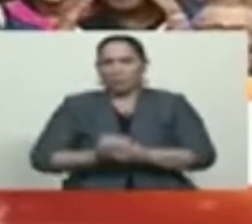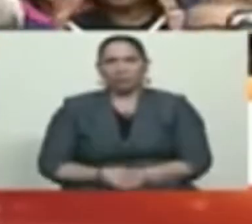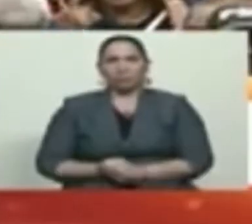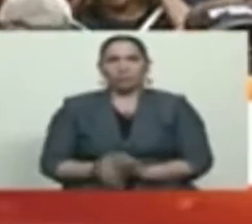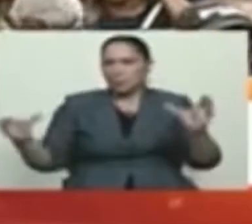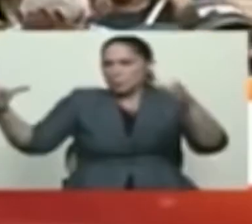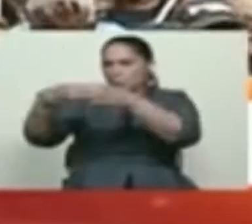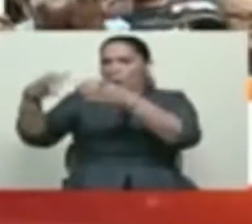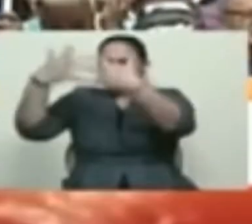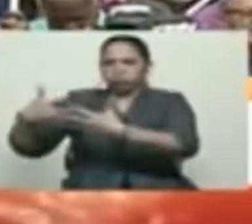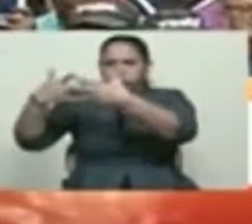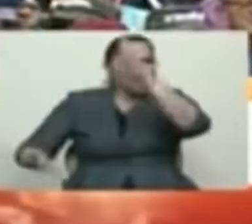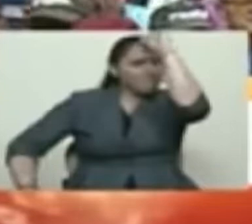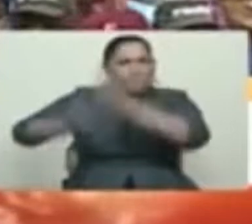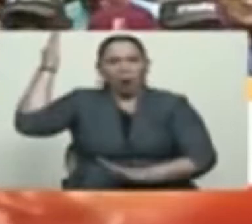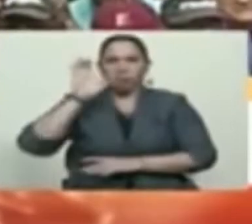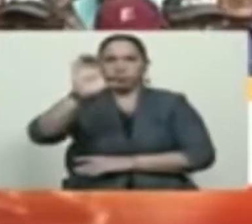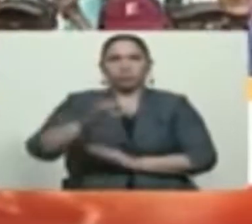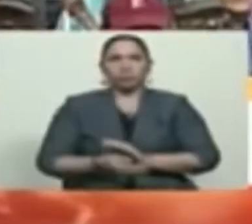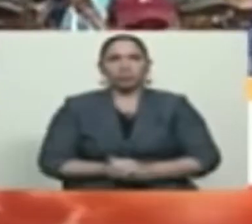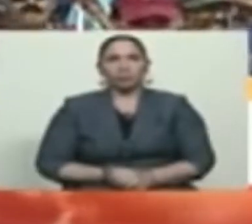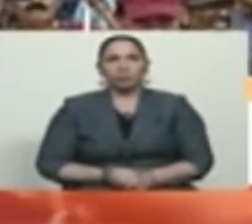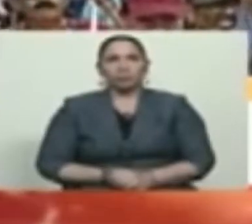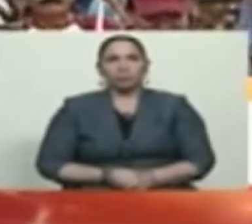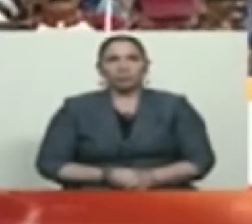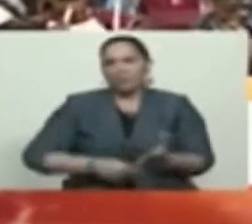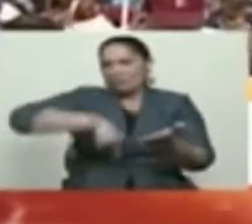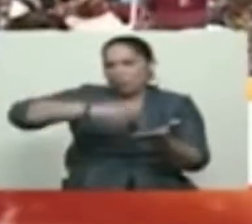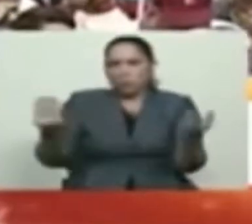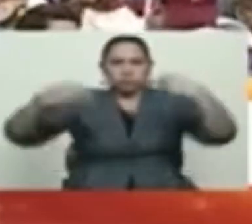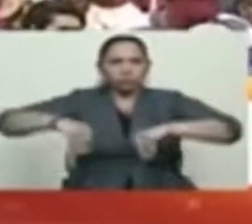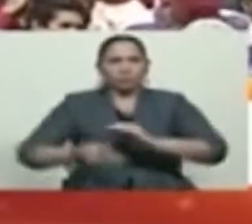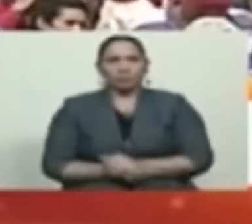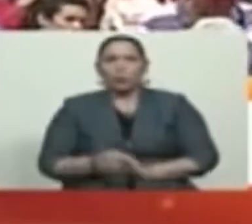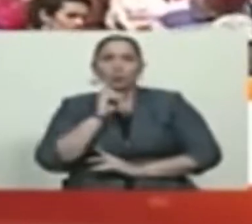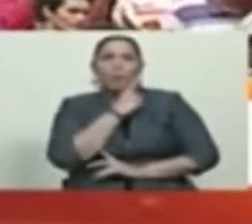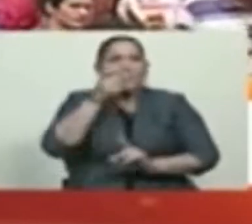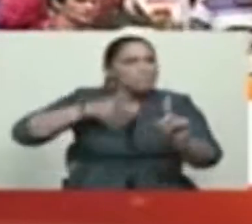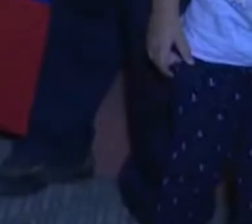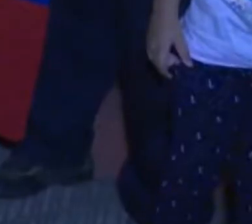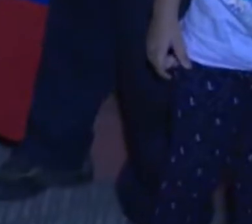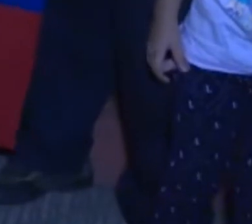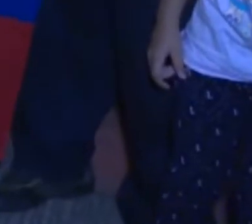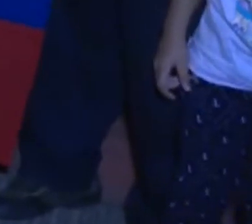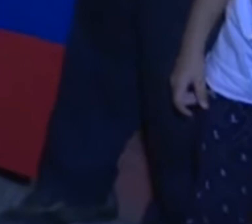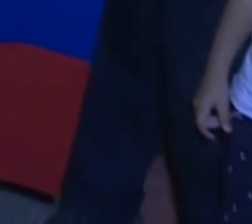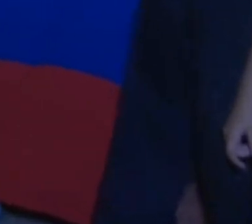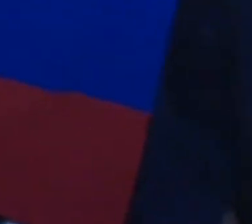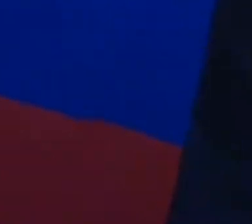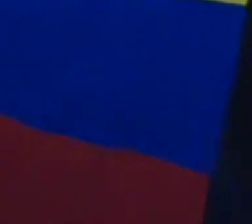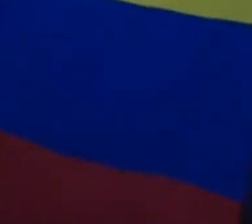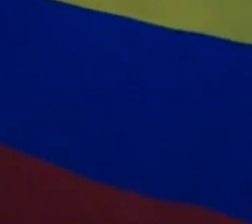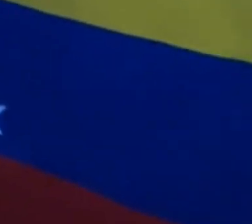consular de los Estados Unidos de Norteamérica en Venezuela. Procedo a firmar a nombre del pueblo de Venezuela. En tanto, los